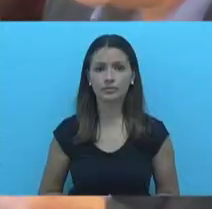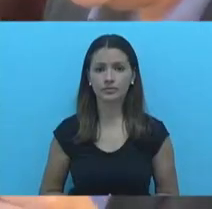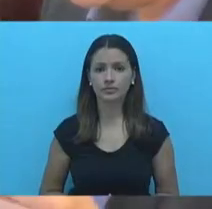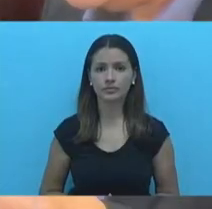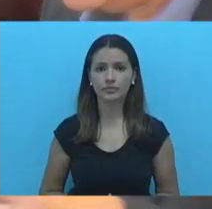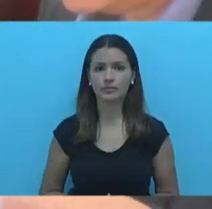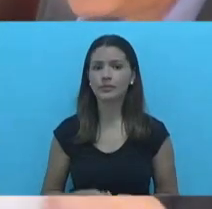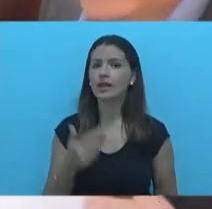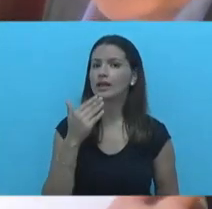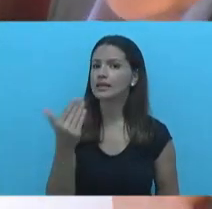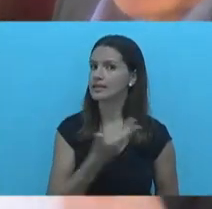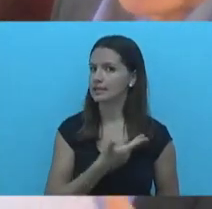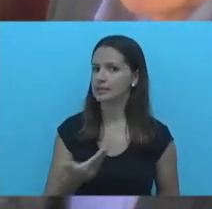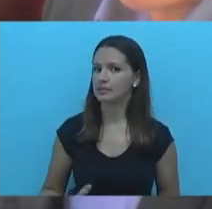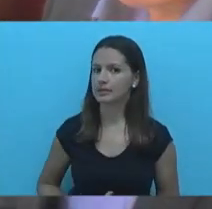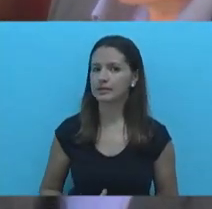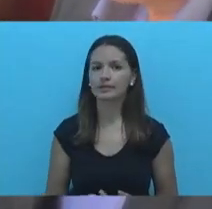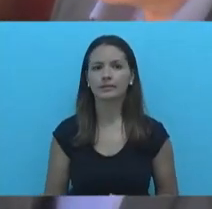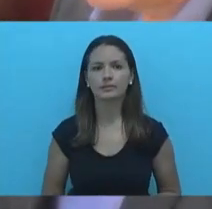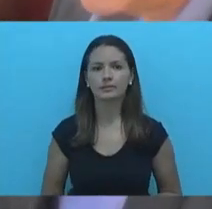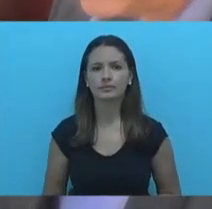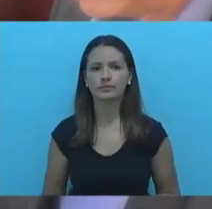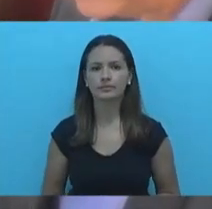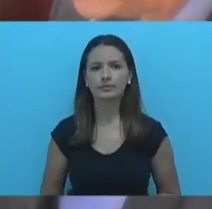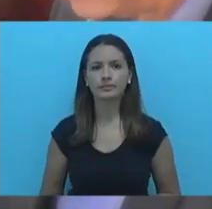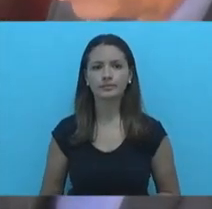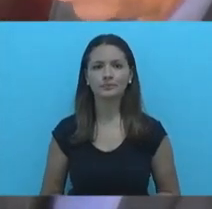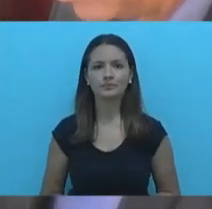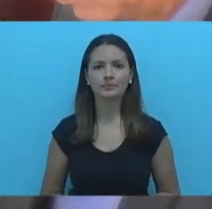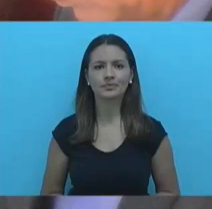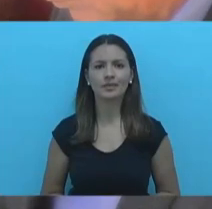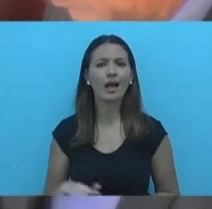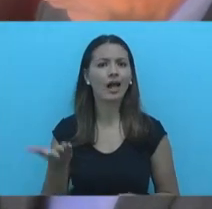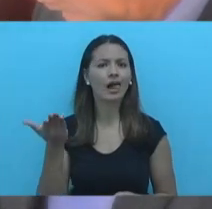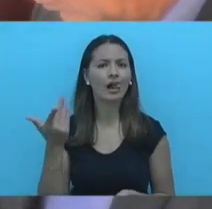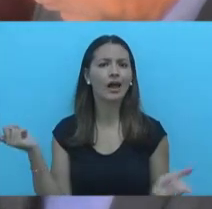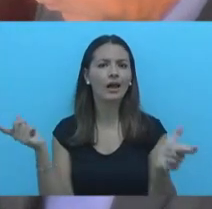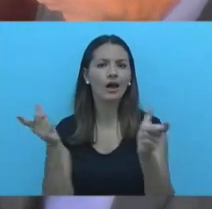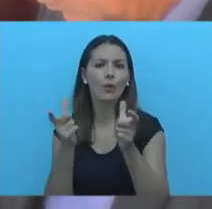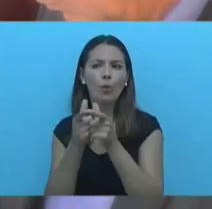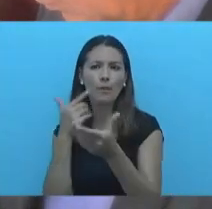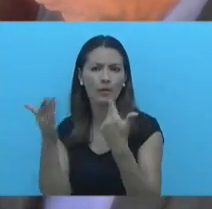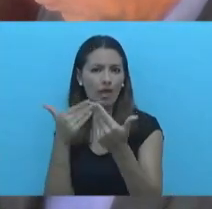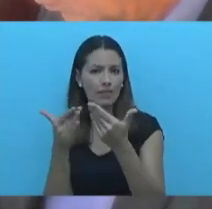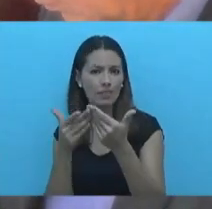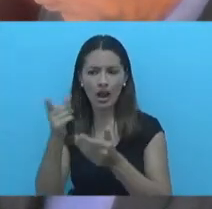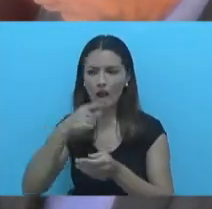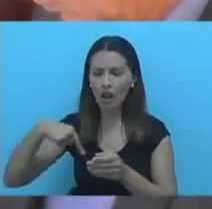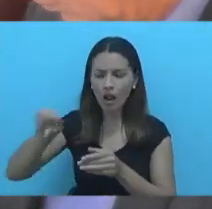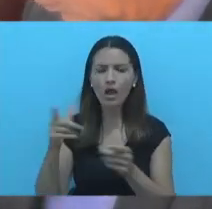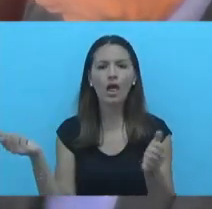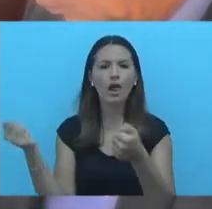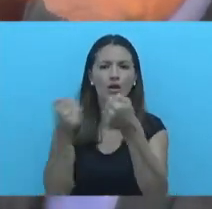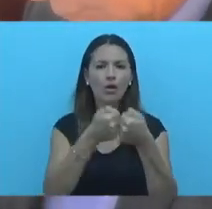Gracias, señor presidente. Tal cual lo acordado en labor parlamentaria, es para que se reserve en